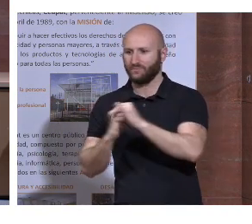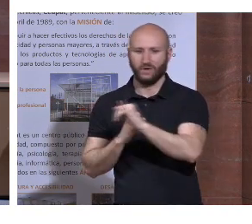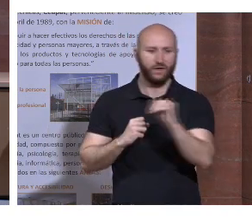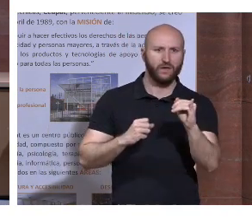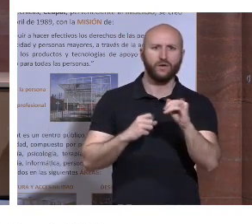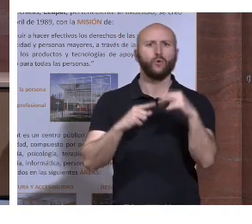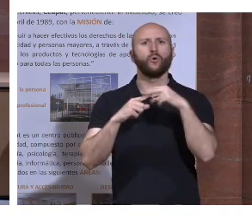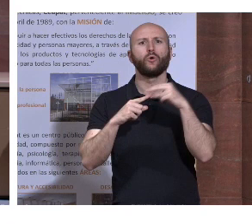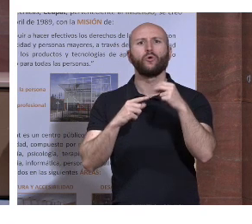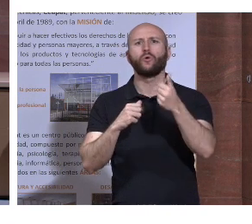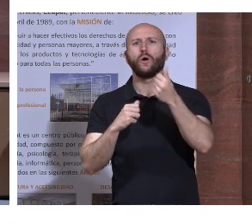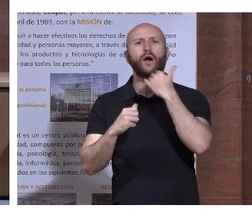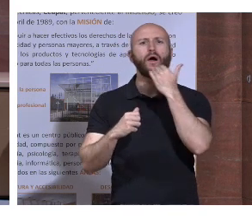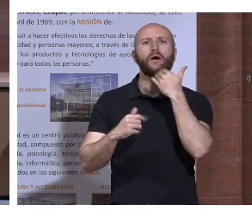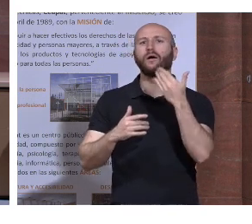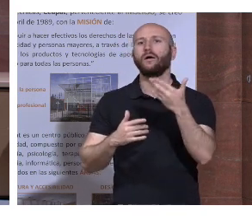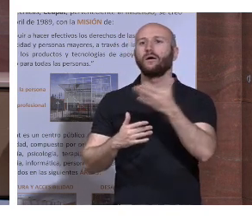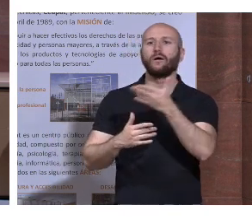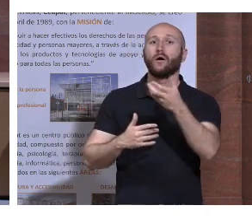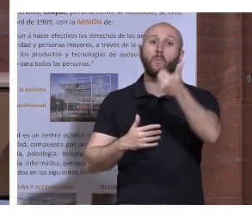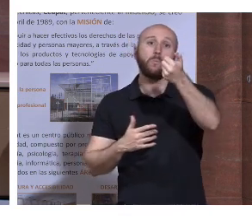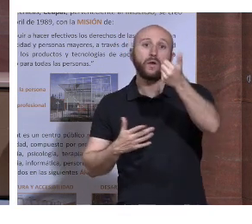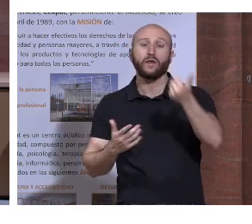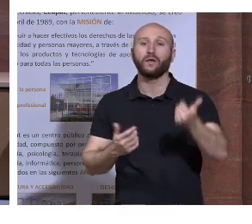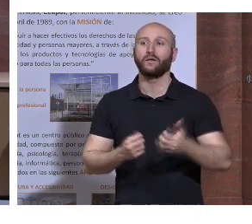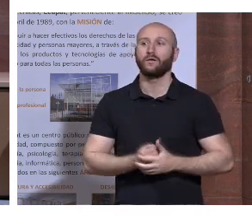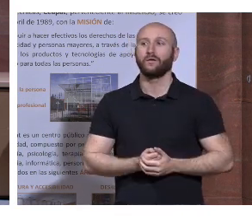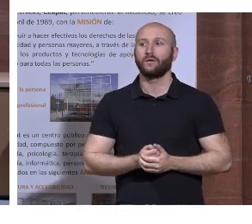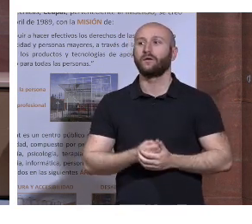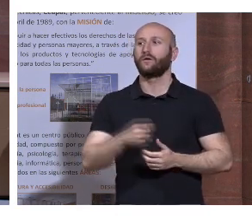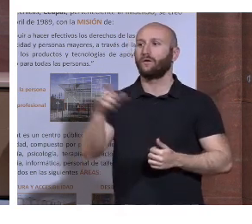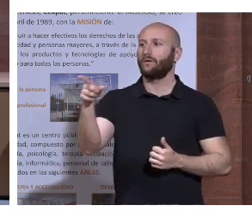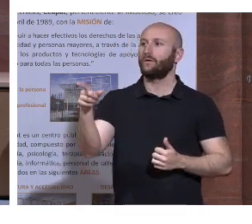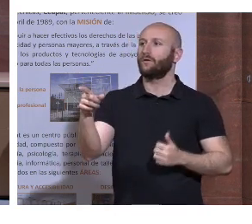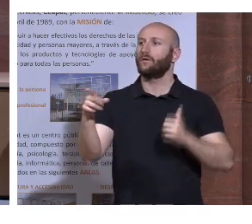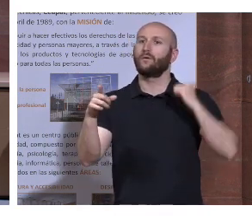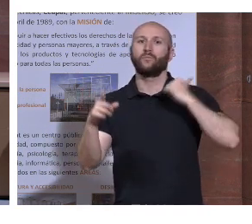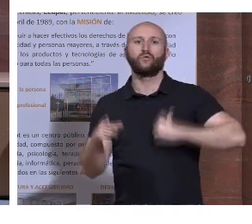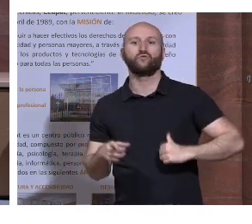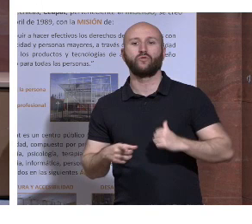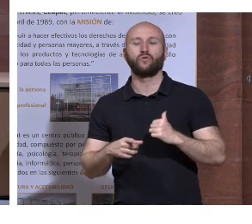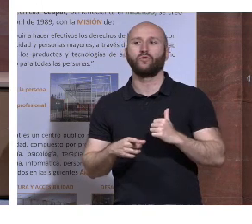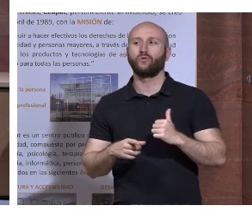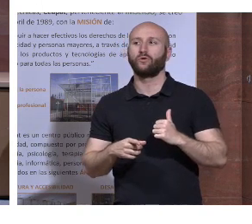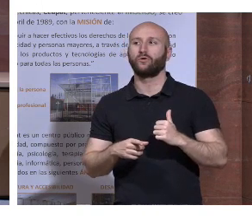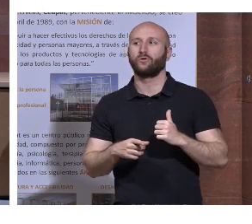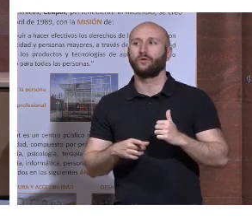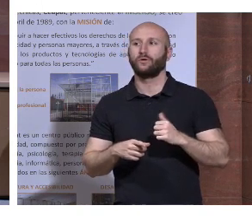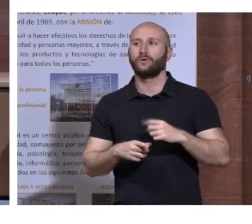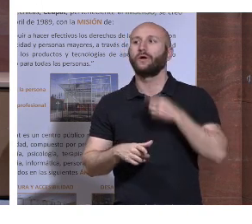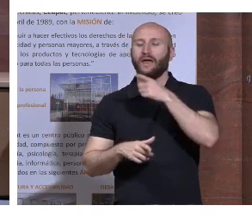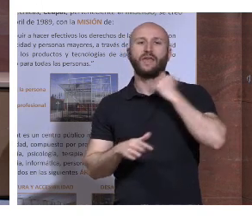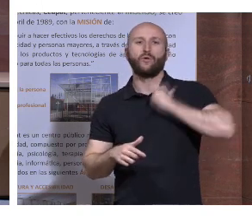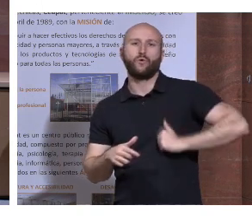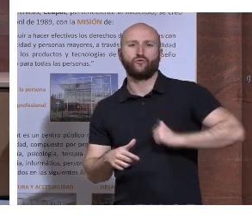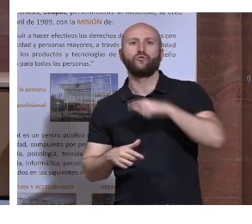¿tenéis vosotros esto? Bueno, ahí hay un bolso, ¿verdad? Sí. No, ahí está el bolso. Está ahí el bolso,